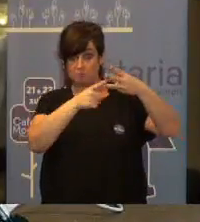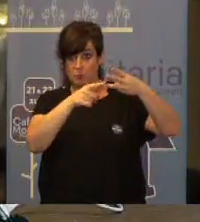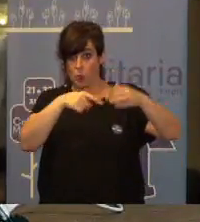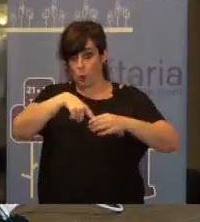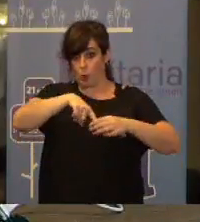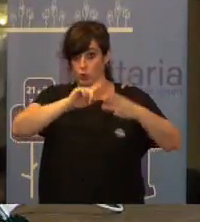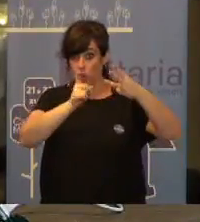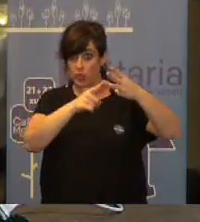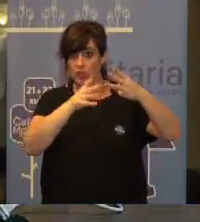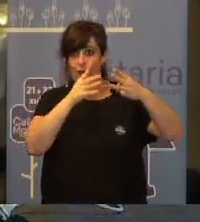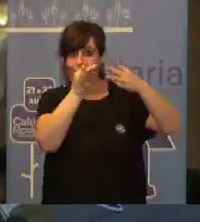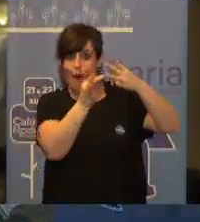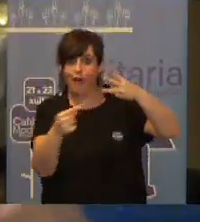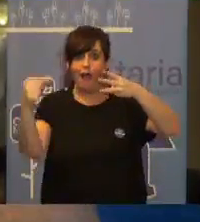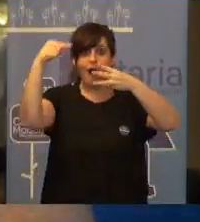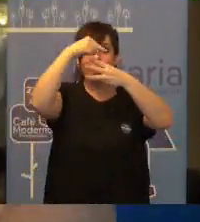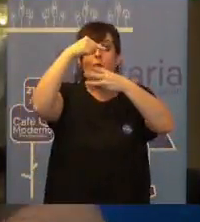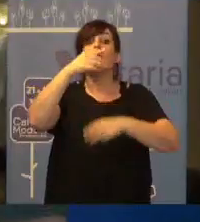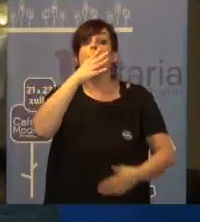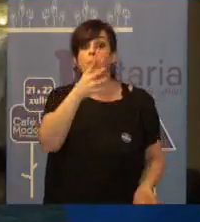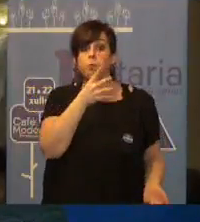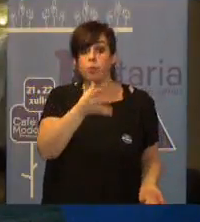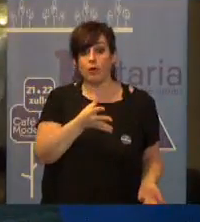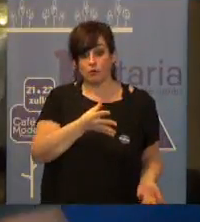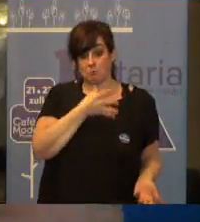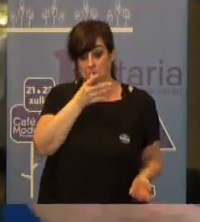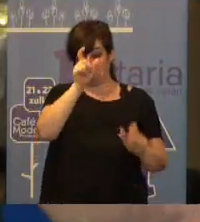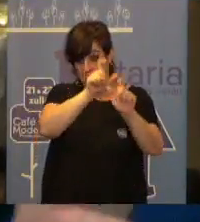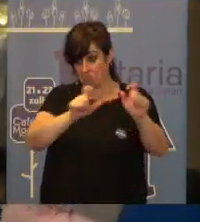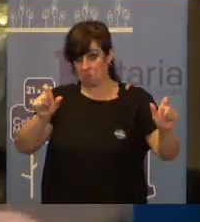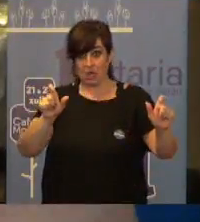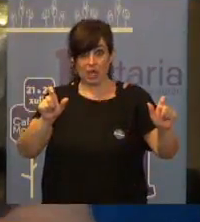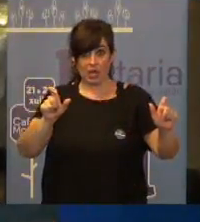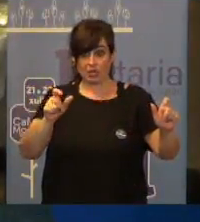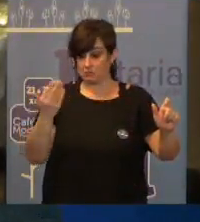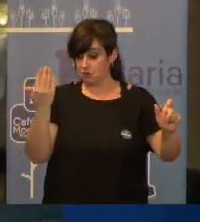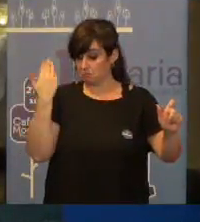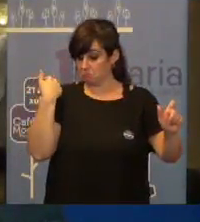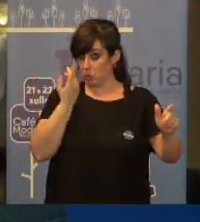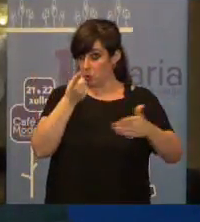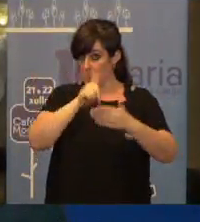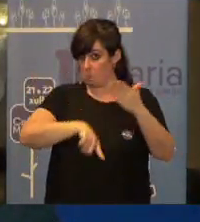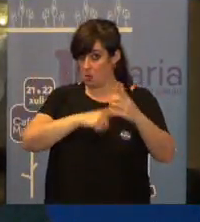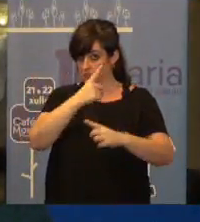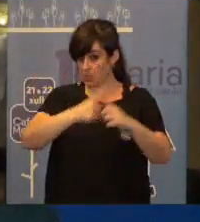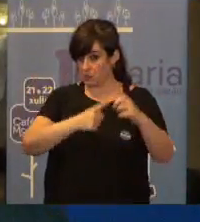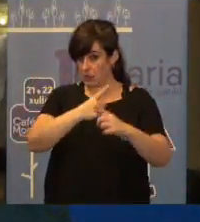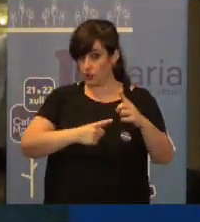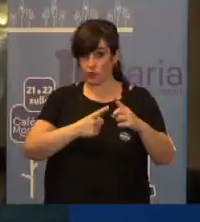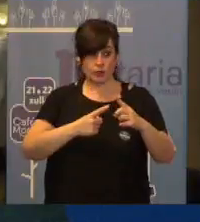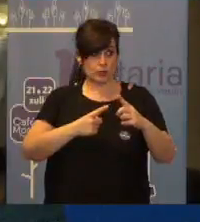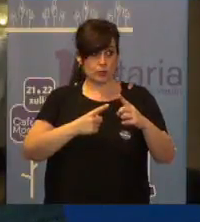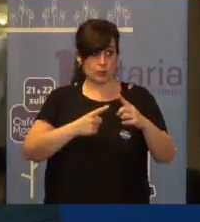Pois basicamente porque o Partido Socialista todo o mundo dá por defenestrado hai un mes ou un mes e medio e por